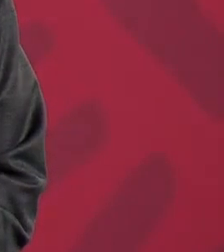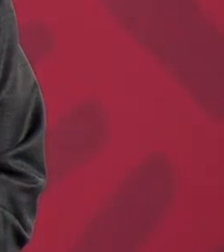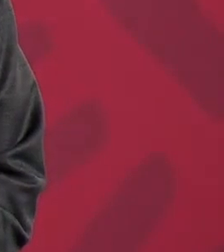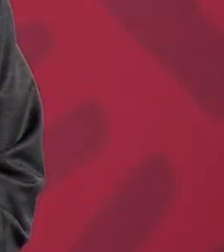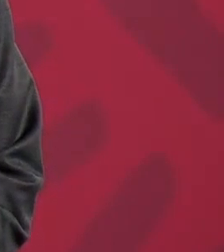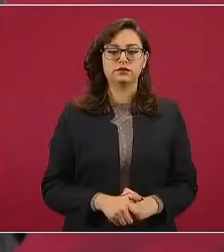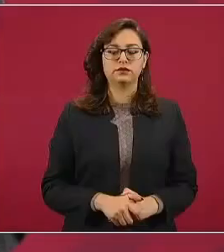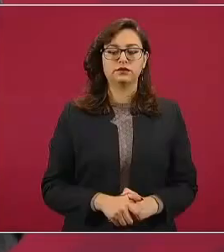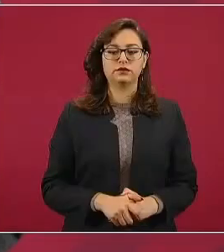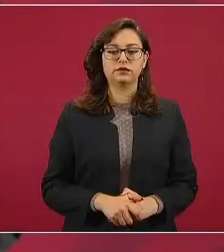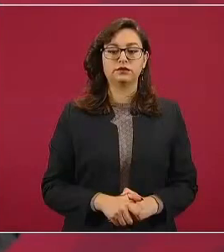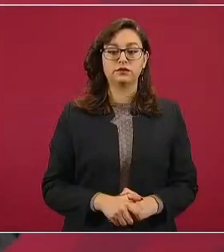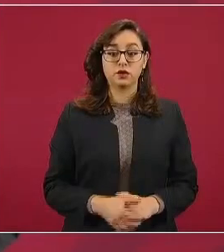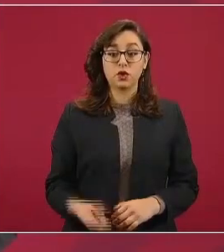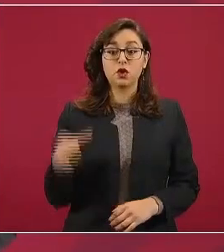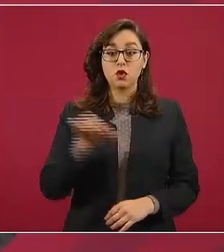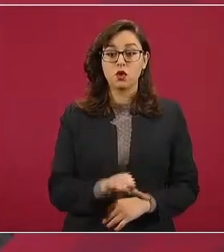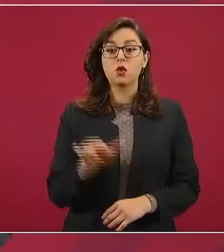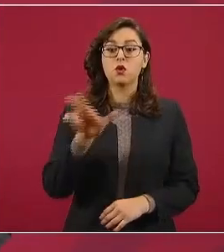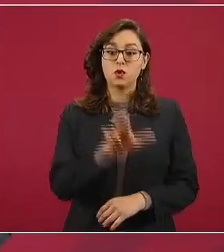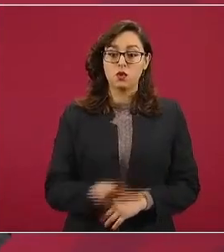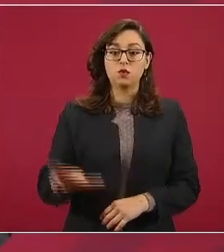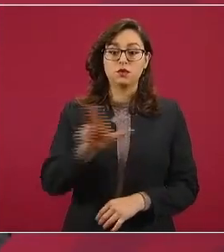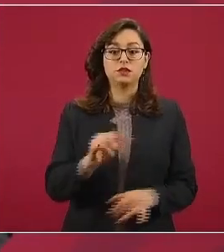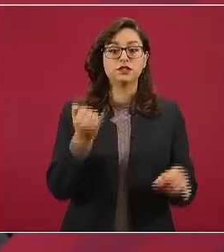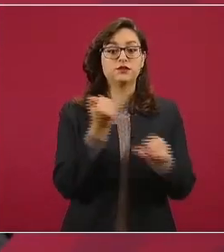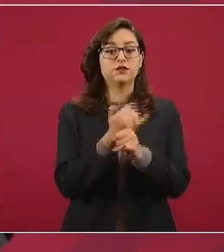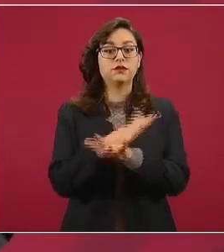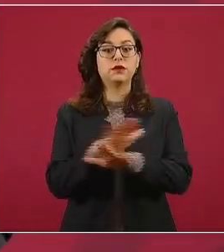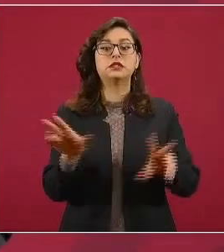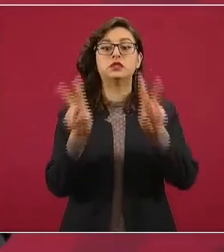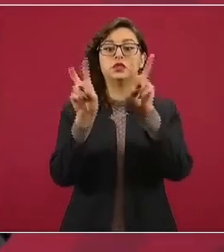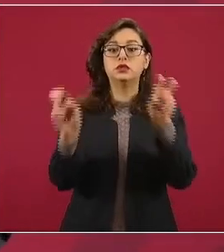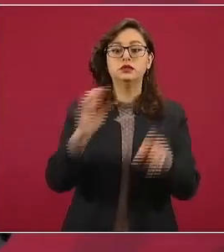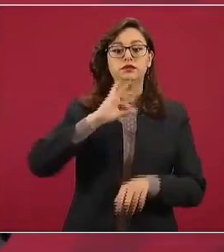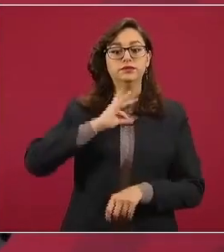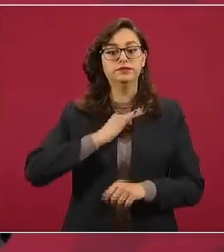dar a conocer cómo está